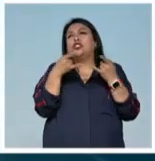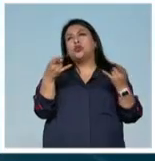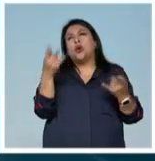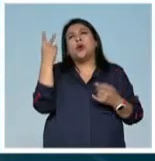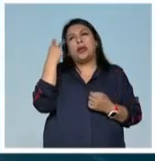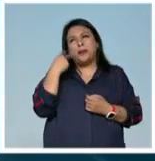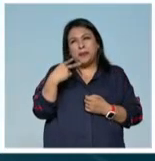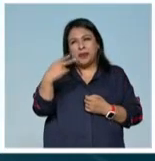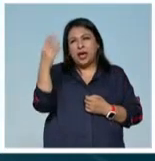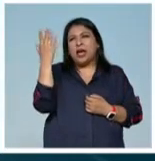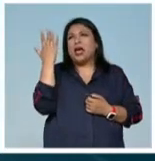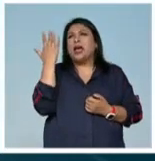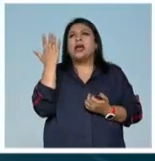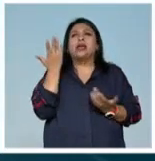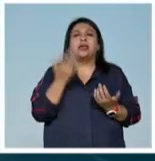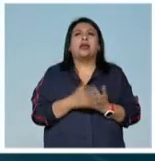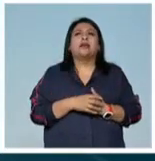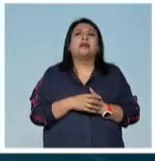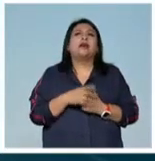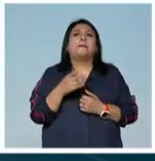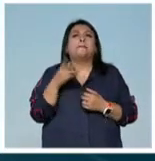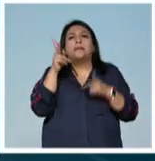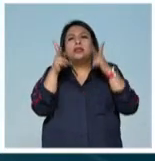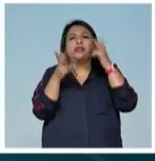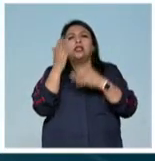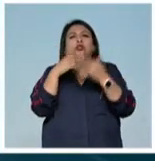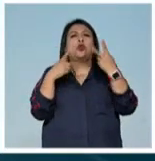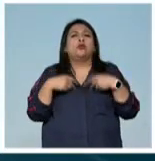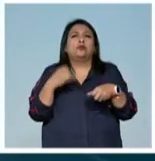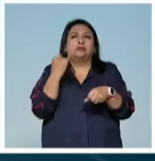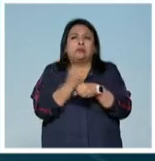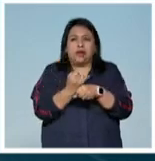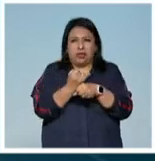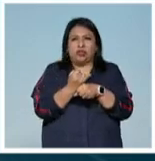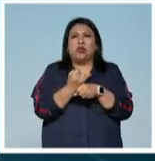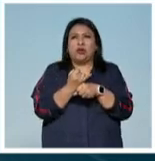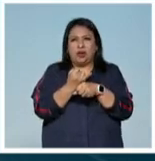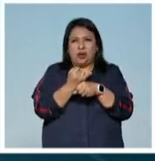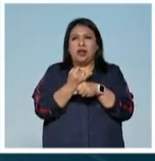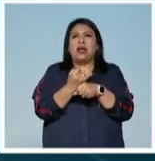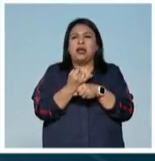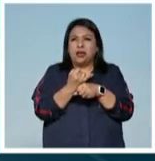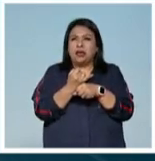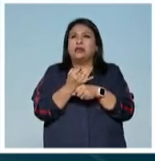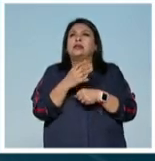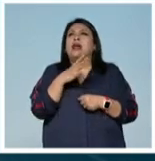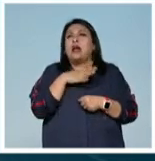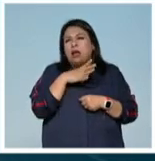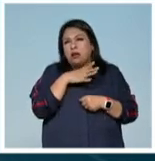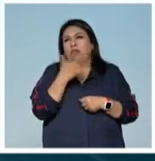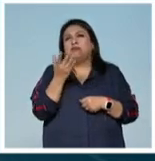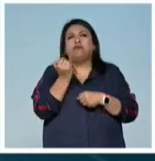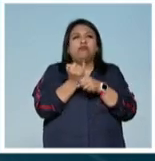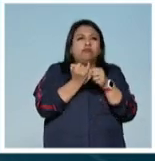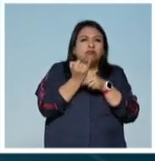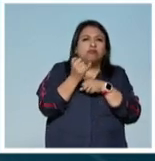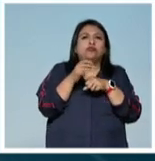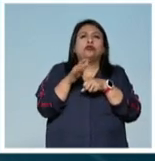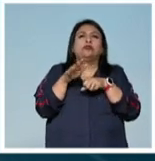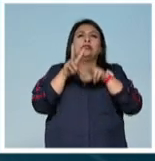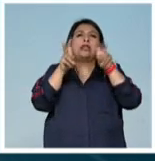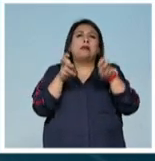viaje por visitando a todos los personajes que han trabajado, han investigado sobre la